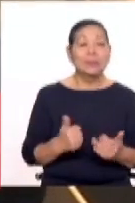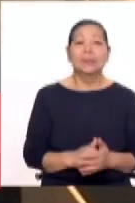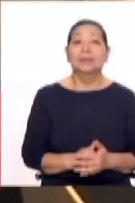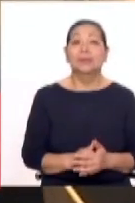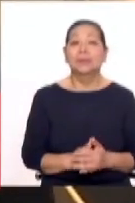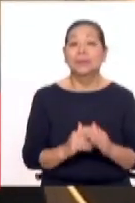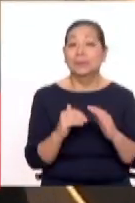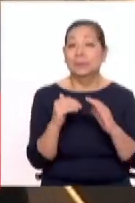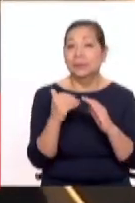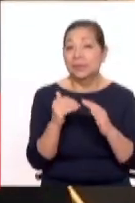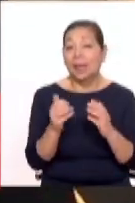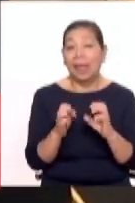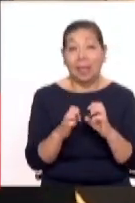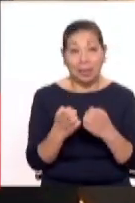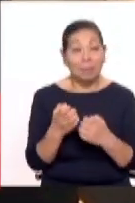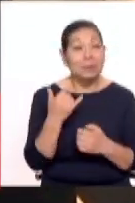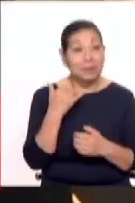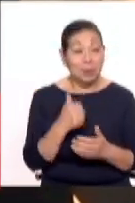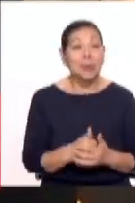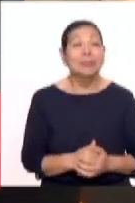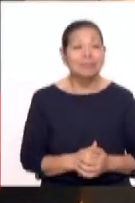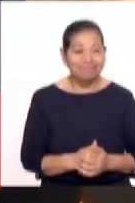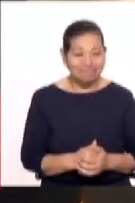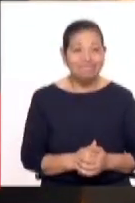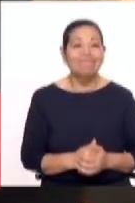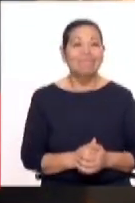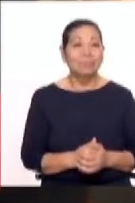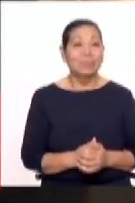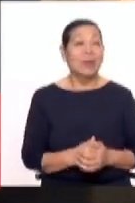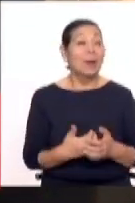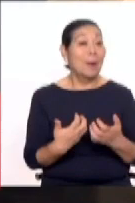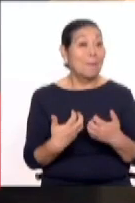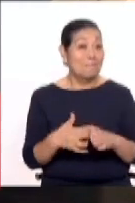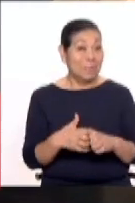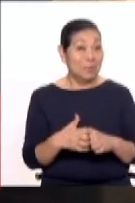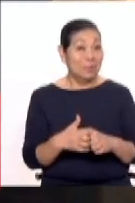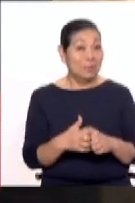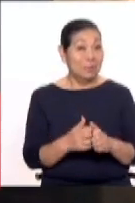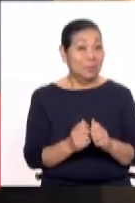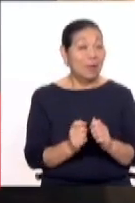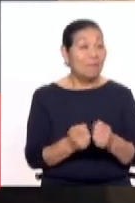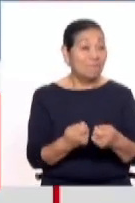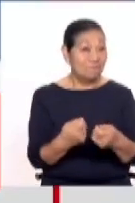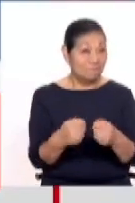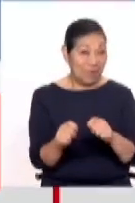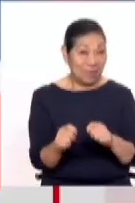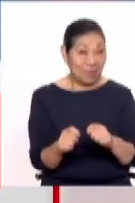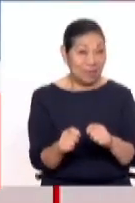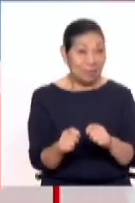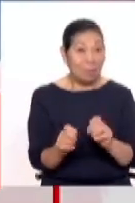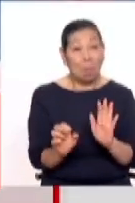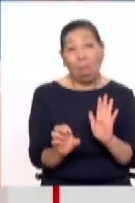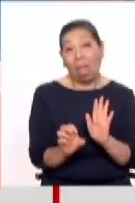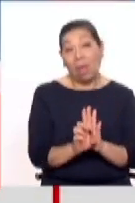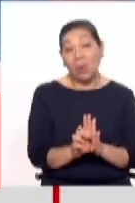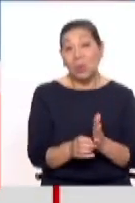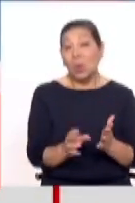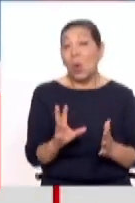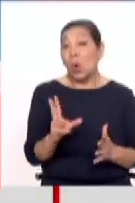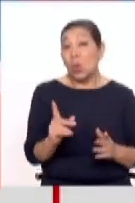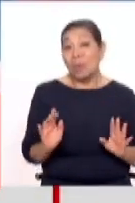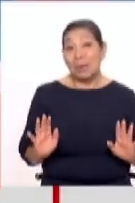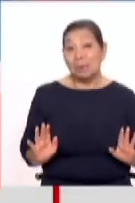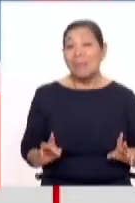caso, distribuidoras de equipos celulares también. Bueno, las empresas que distribuyen equipos celulares y, por ejemplo, sufren un